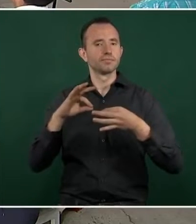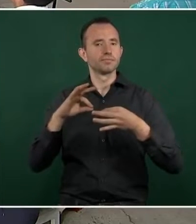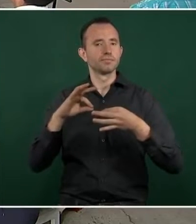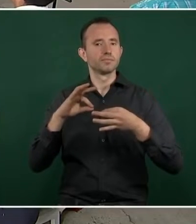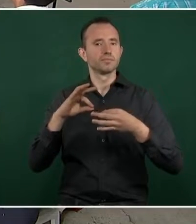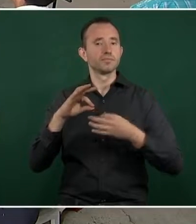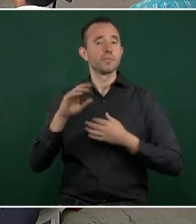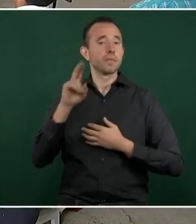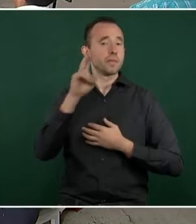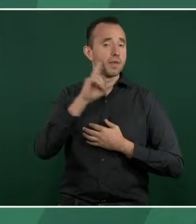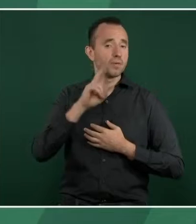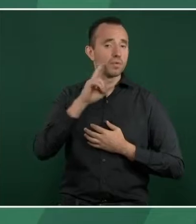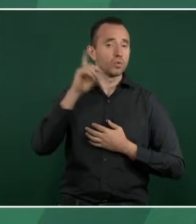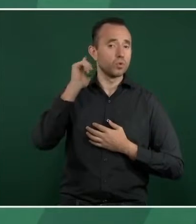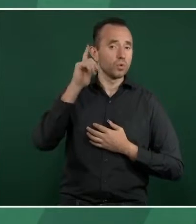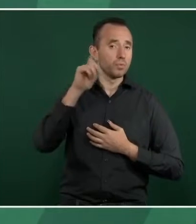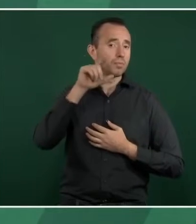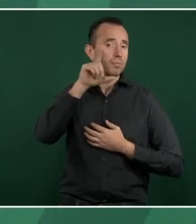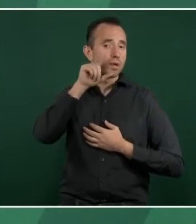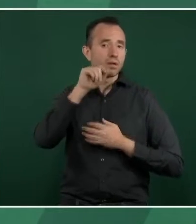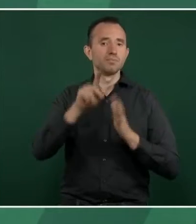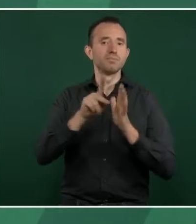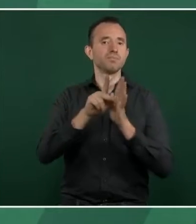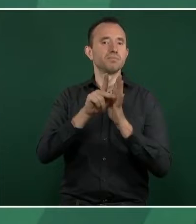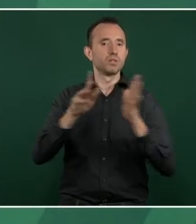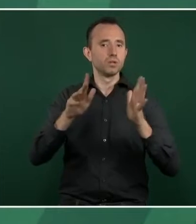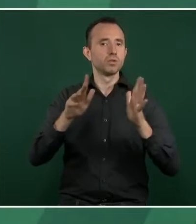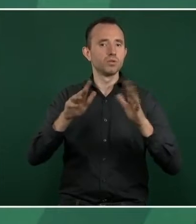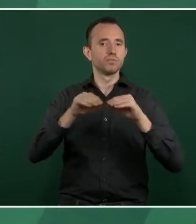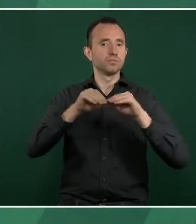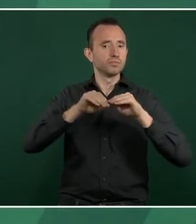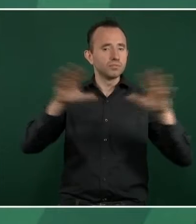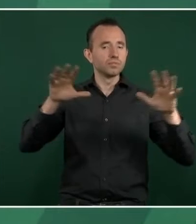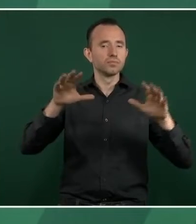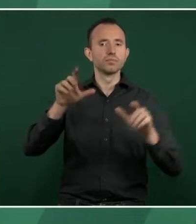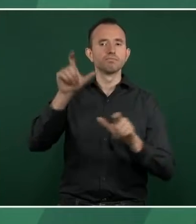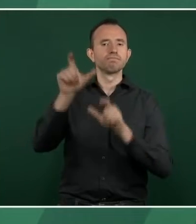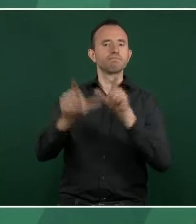periódicos, en 8 columnas, de que